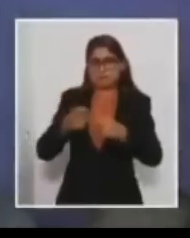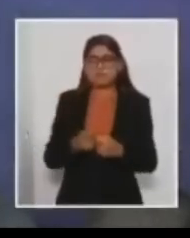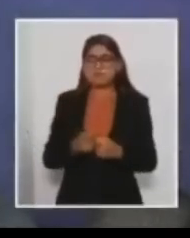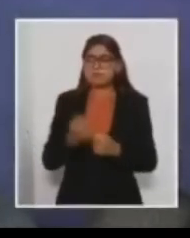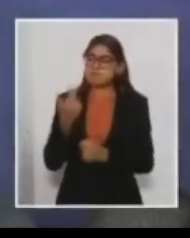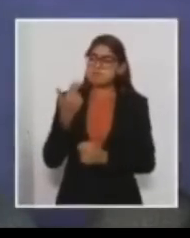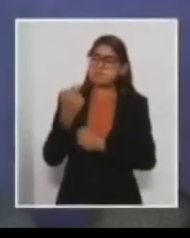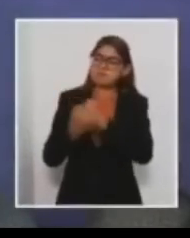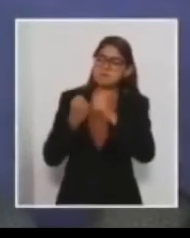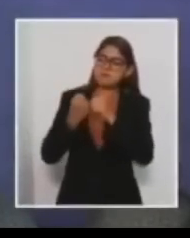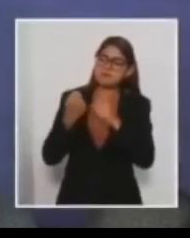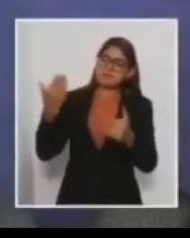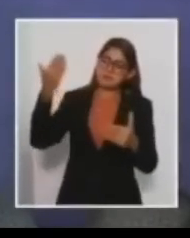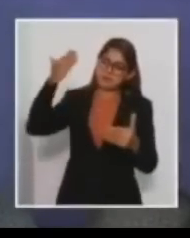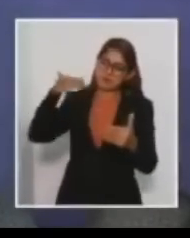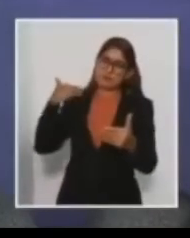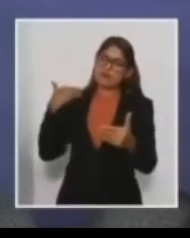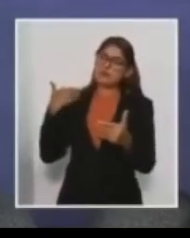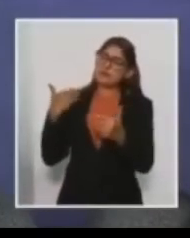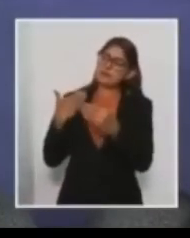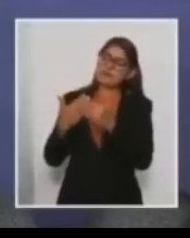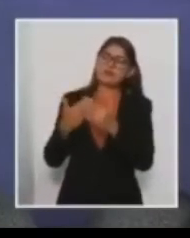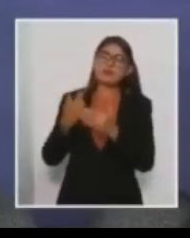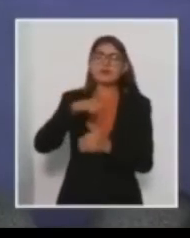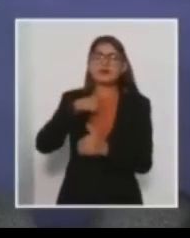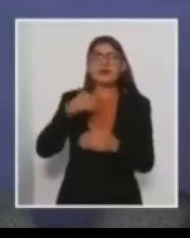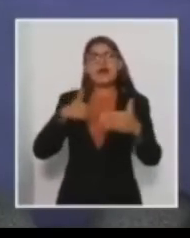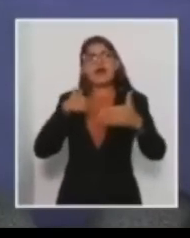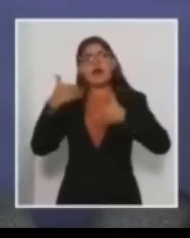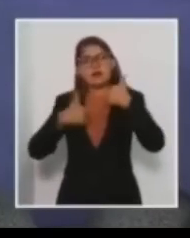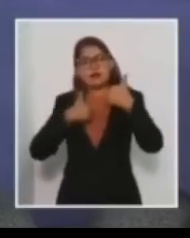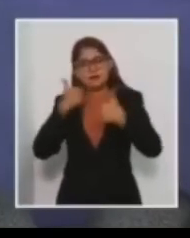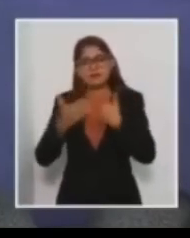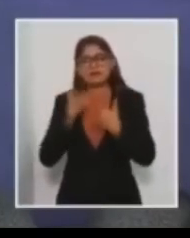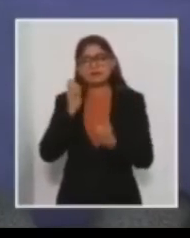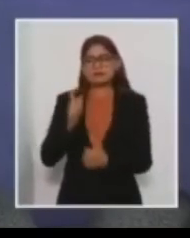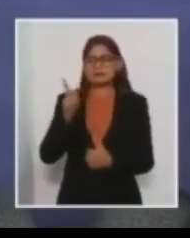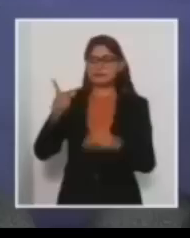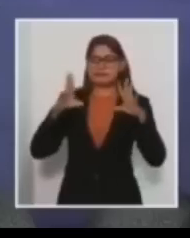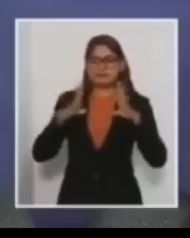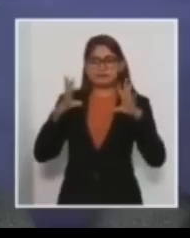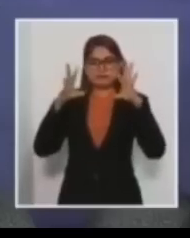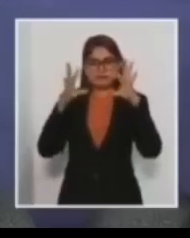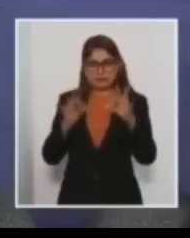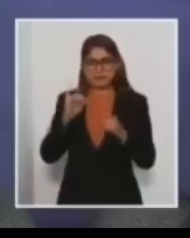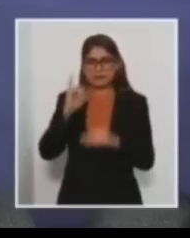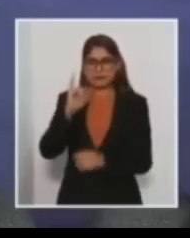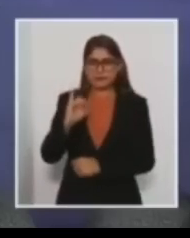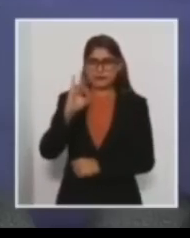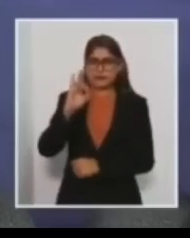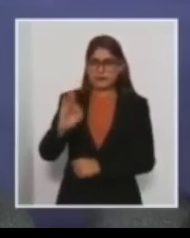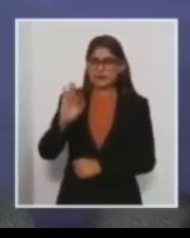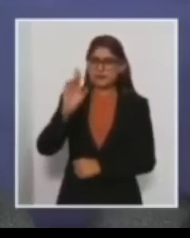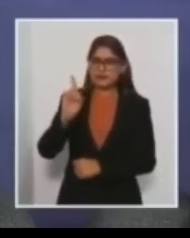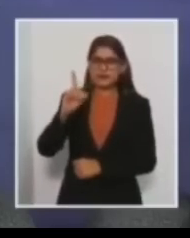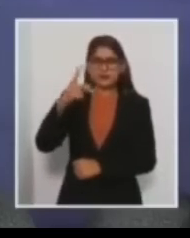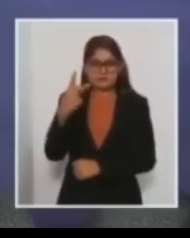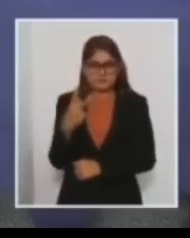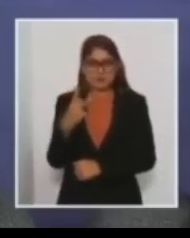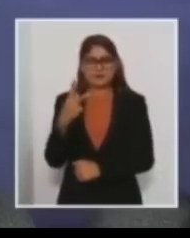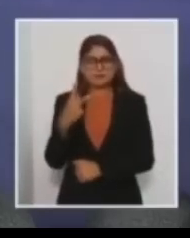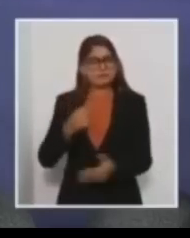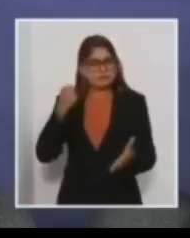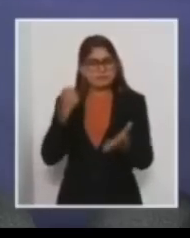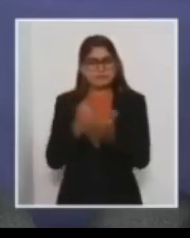hace 25 años nos congratulábamos con la creación del Instituto Federal de la Defensoría